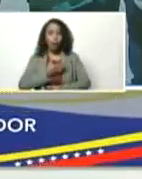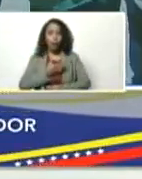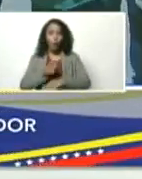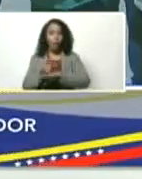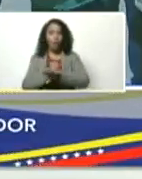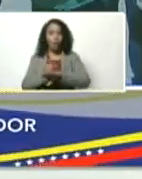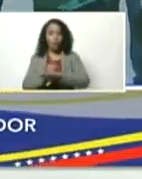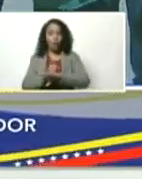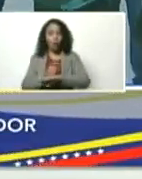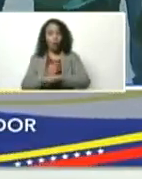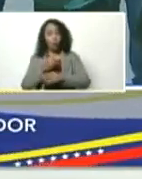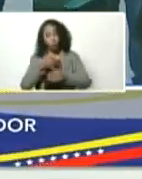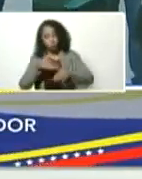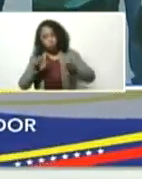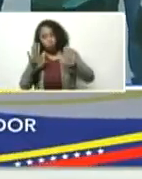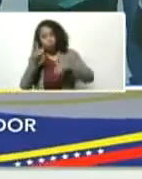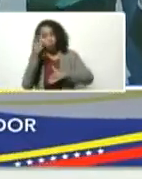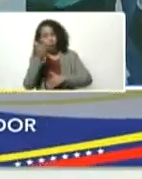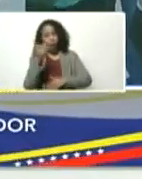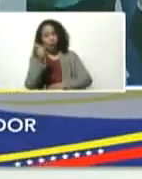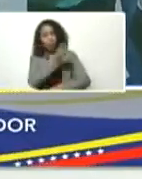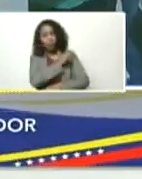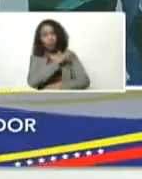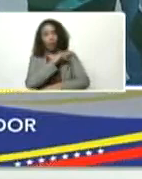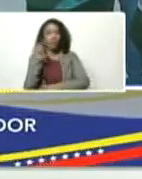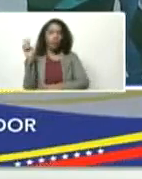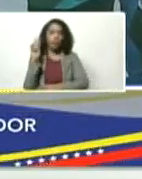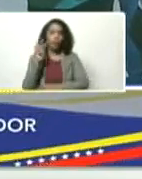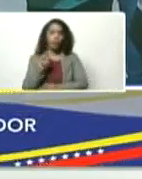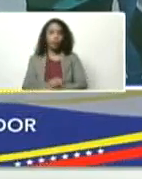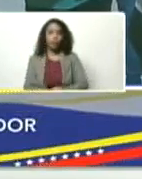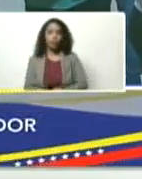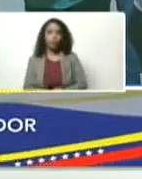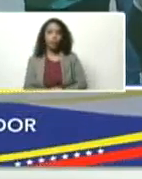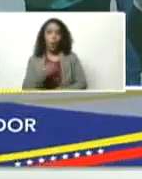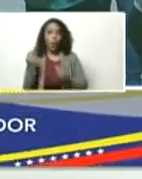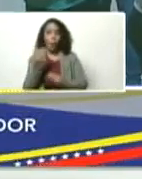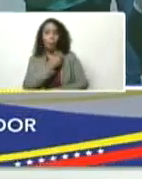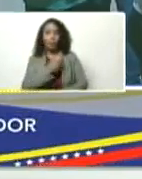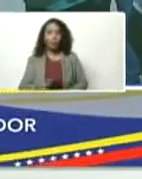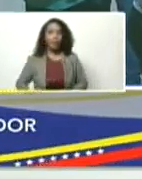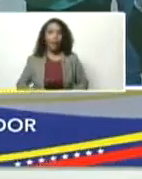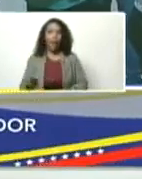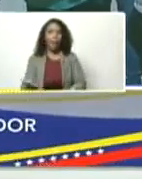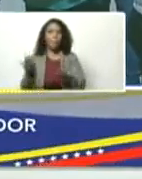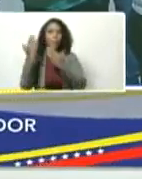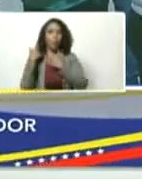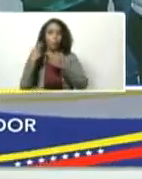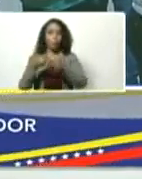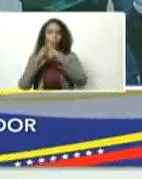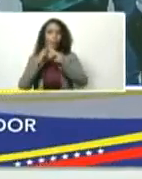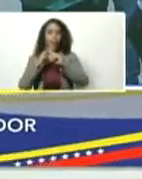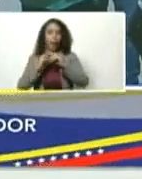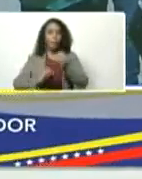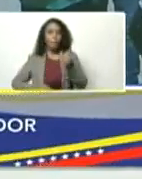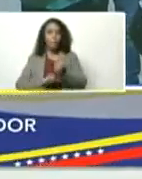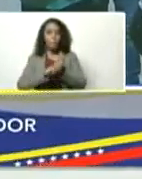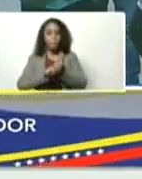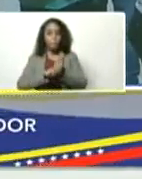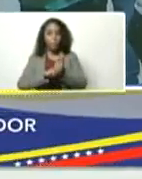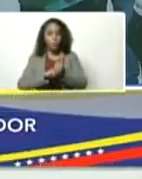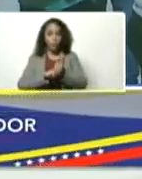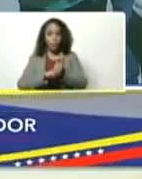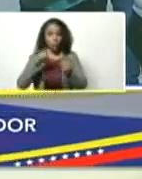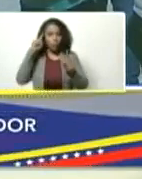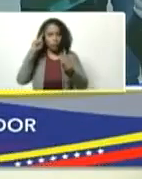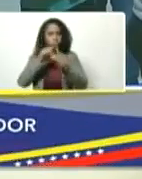gobernación y por supuesto usted como gerente general de Venezuela, como presidente y el apoyo que nos han prestado y vamos a alcanzar las